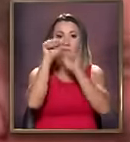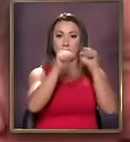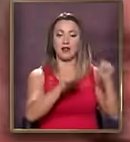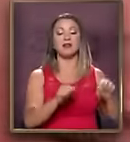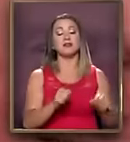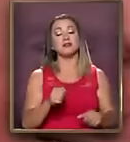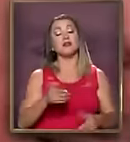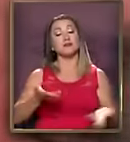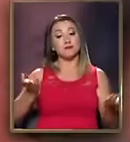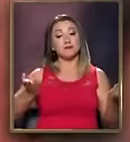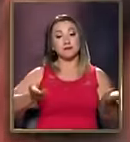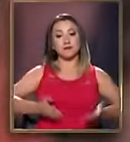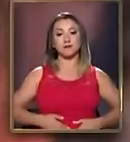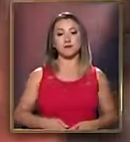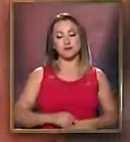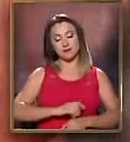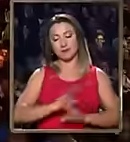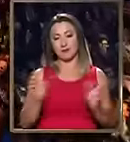Oye.